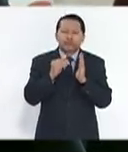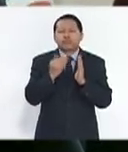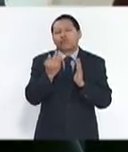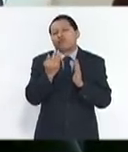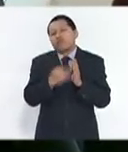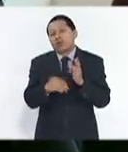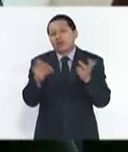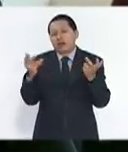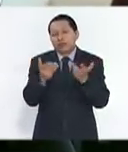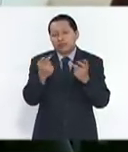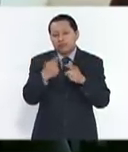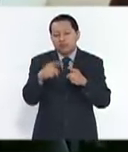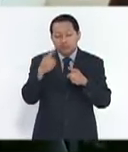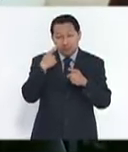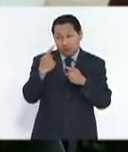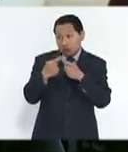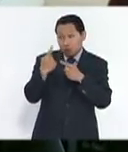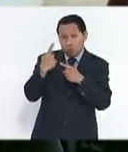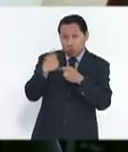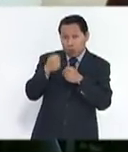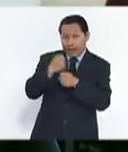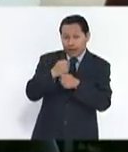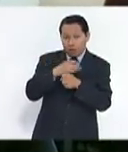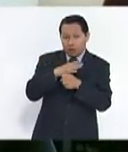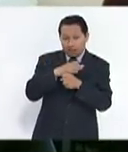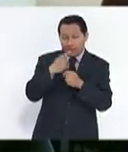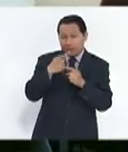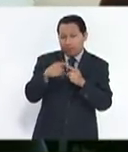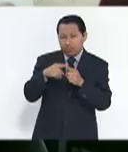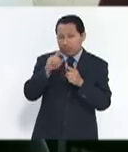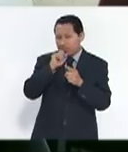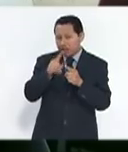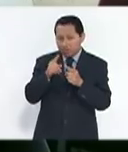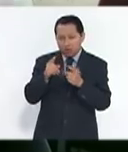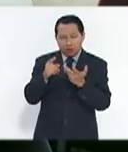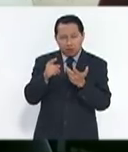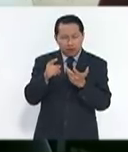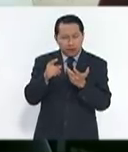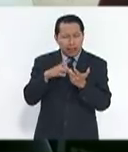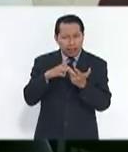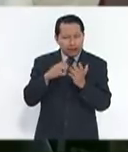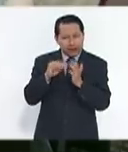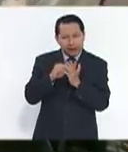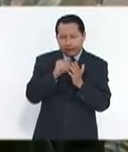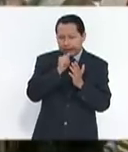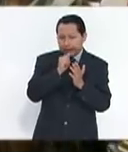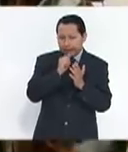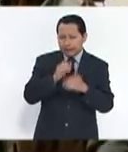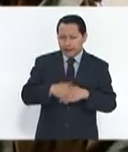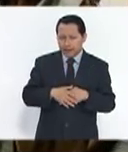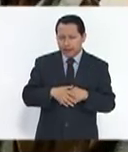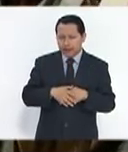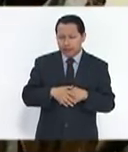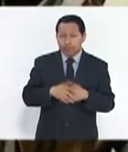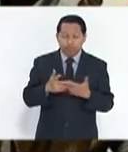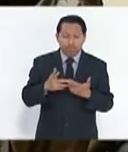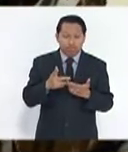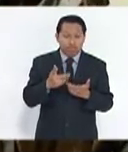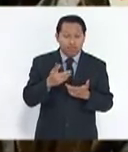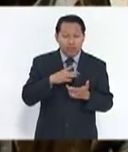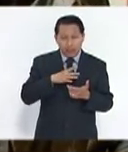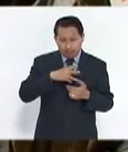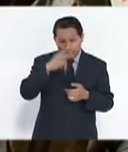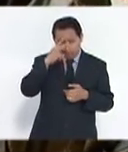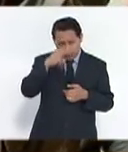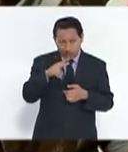caso, como bien decías, ¿no? el año anterior, la Finta Semplice, creo que incluso no se había hecho, ¿no? O se había hecho. Fue estreno en México,